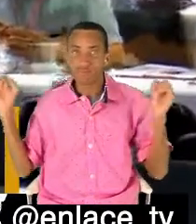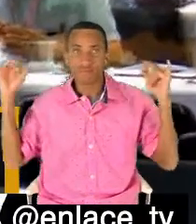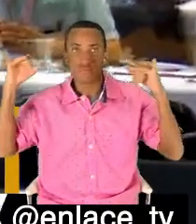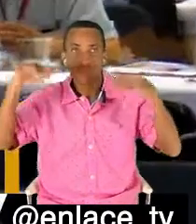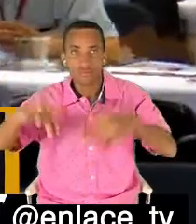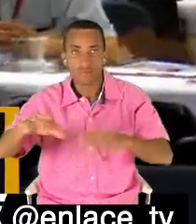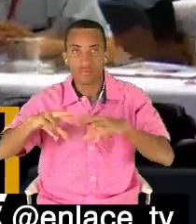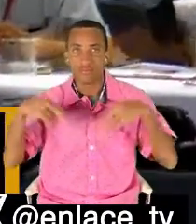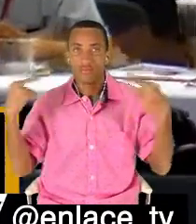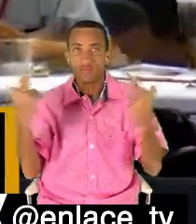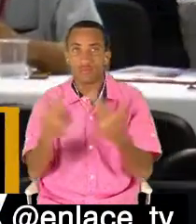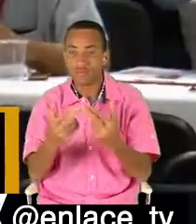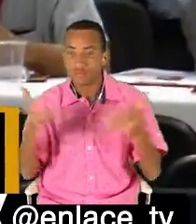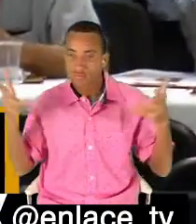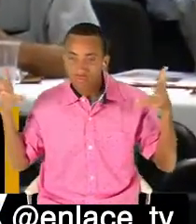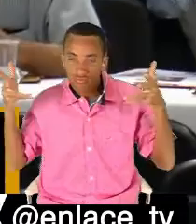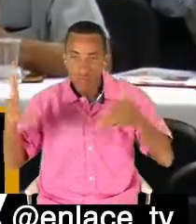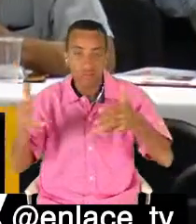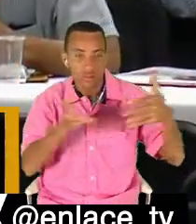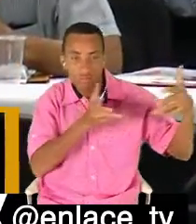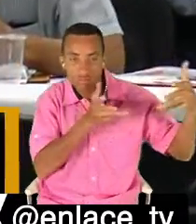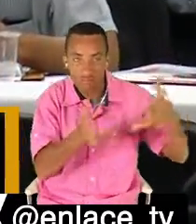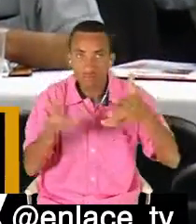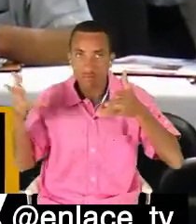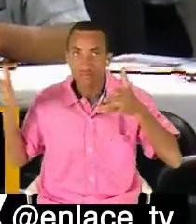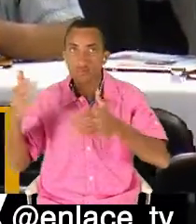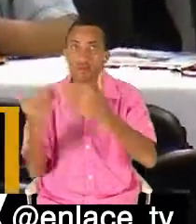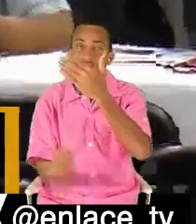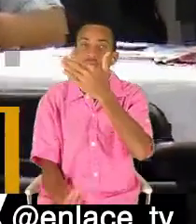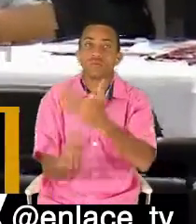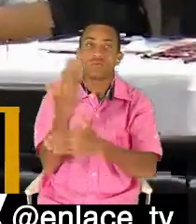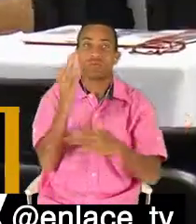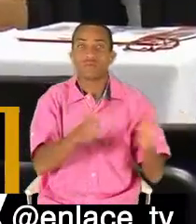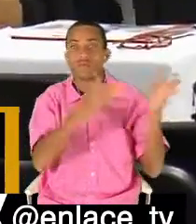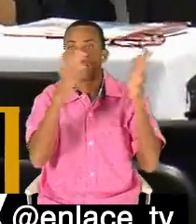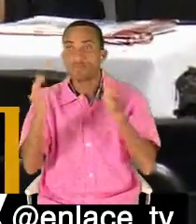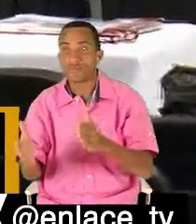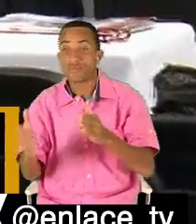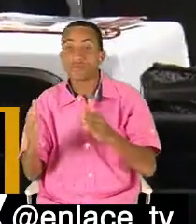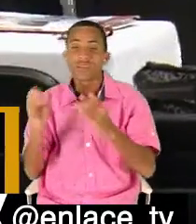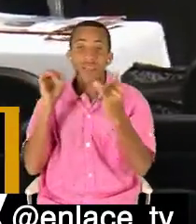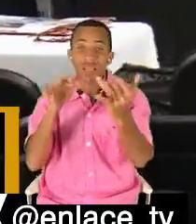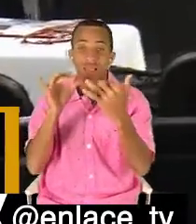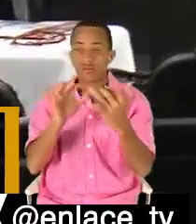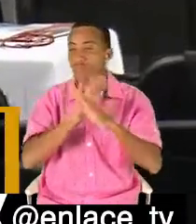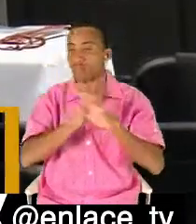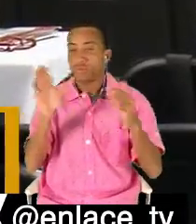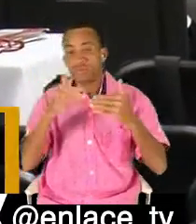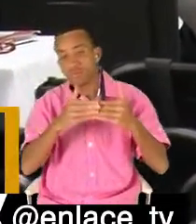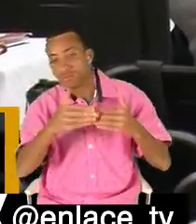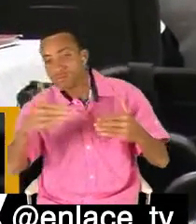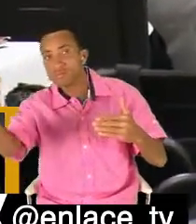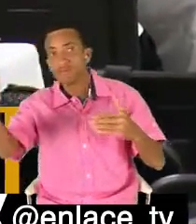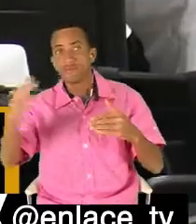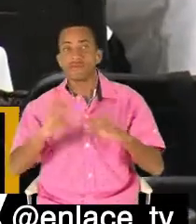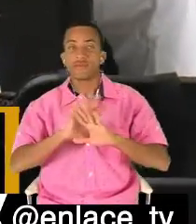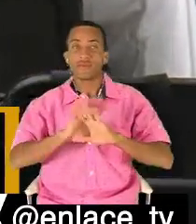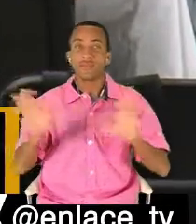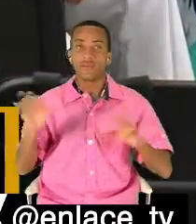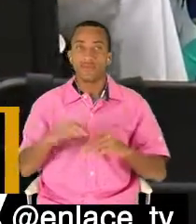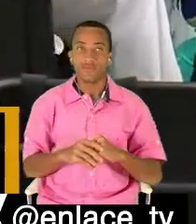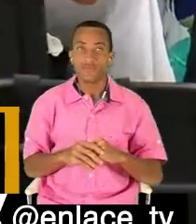para aportar un insumo a esta nueva etapa del posconflicto, dando por hecho la consolidación de